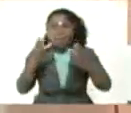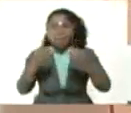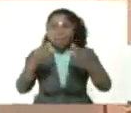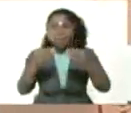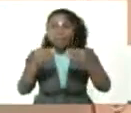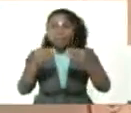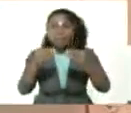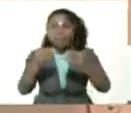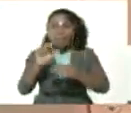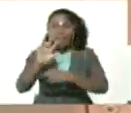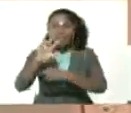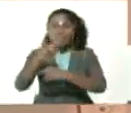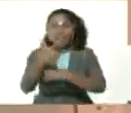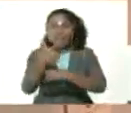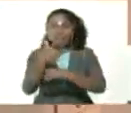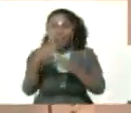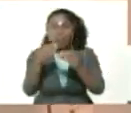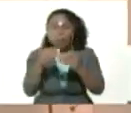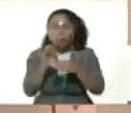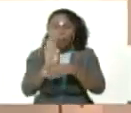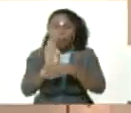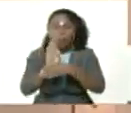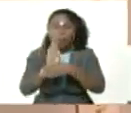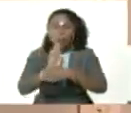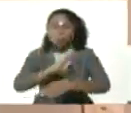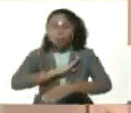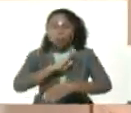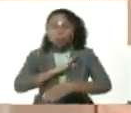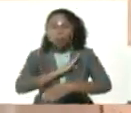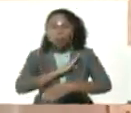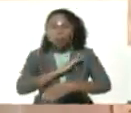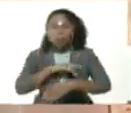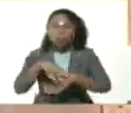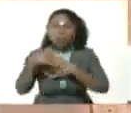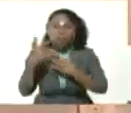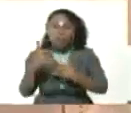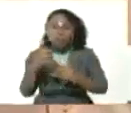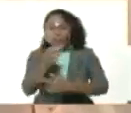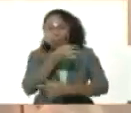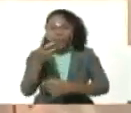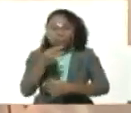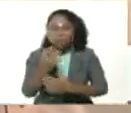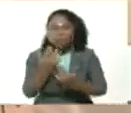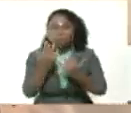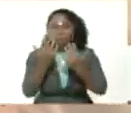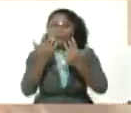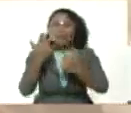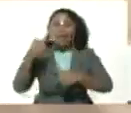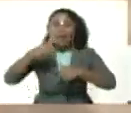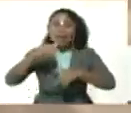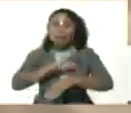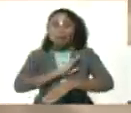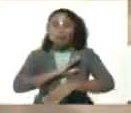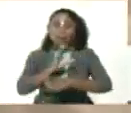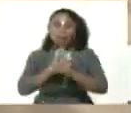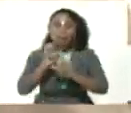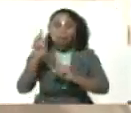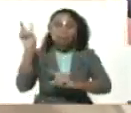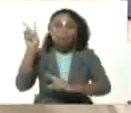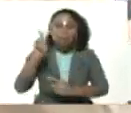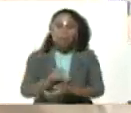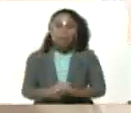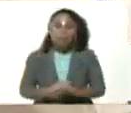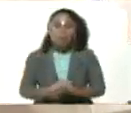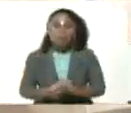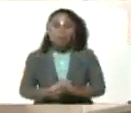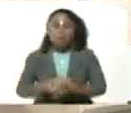empaque trilaminado para conservar las propiedades del excelente café arábico que tenemos en Venezuela. Y aquí